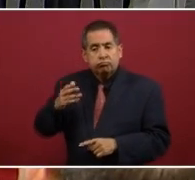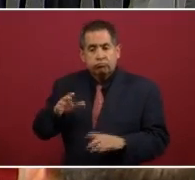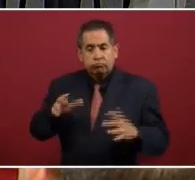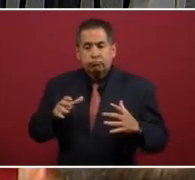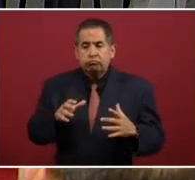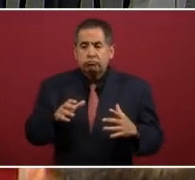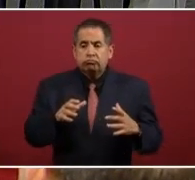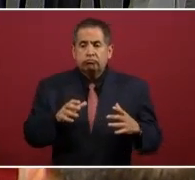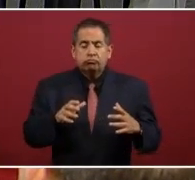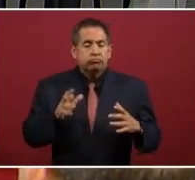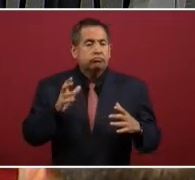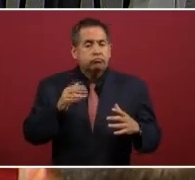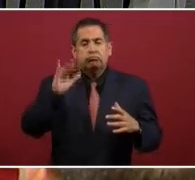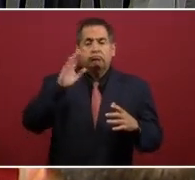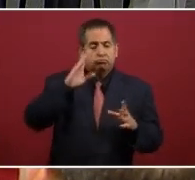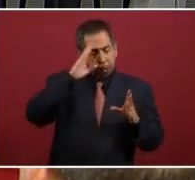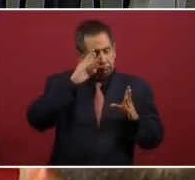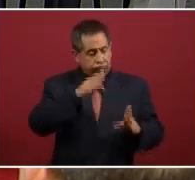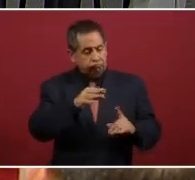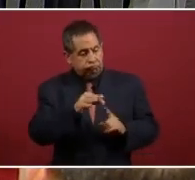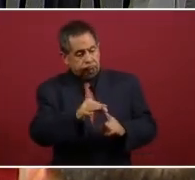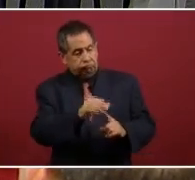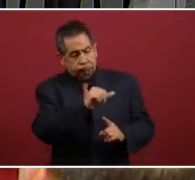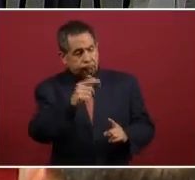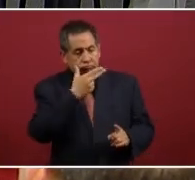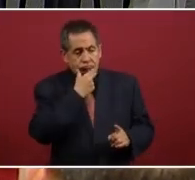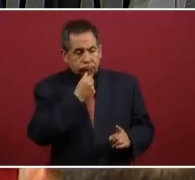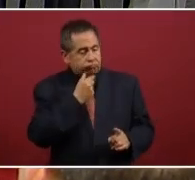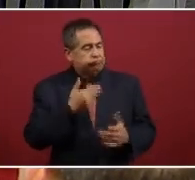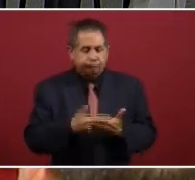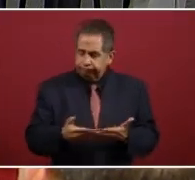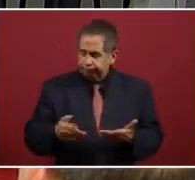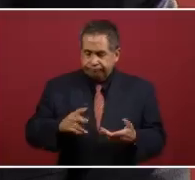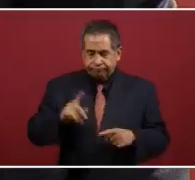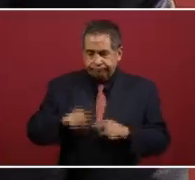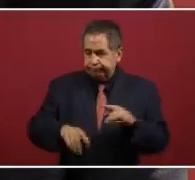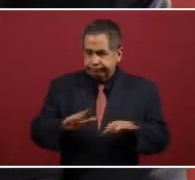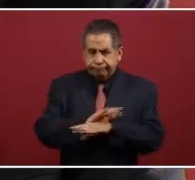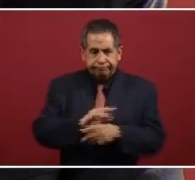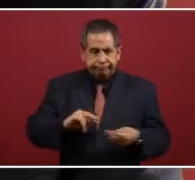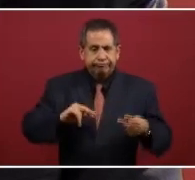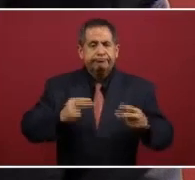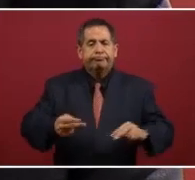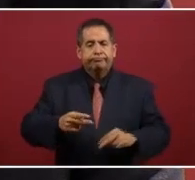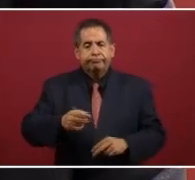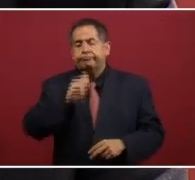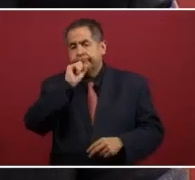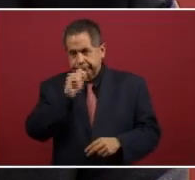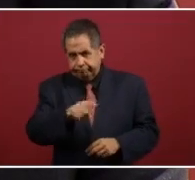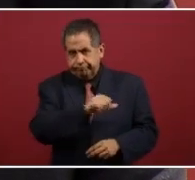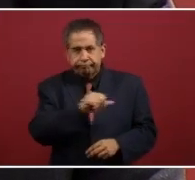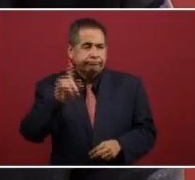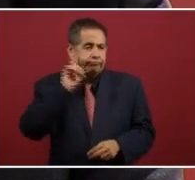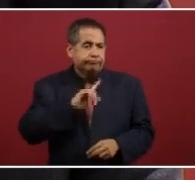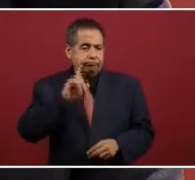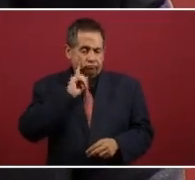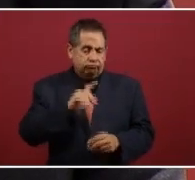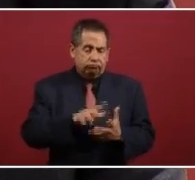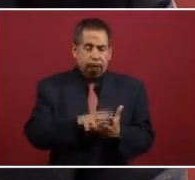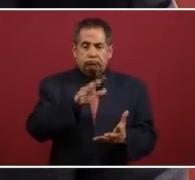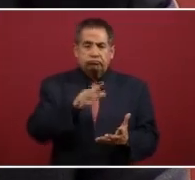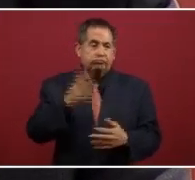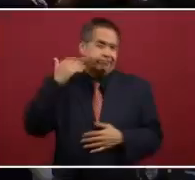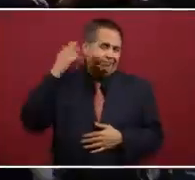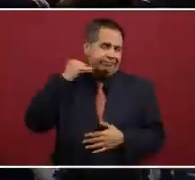solo iban dirigidos a los hombres, o donde había más predominio de